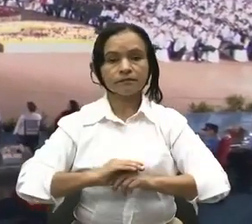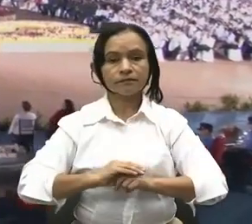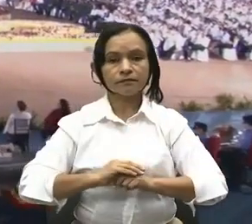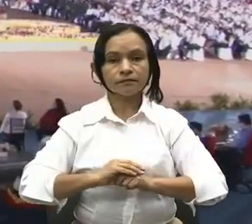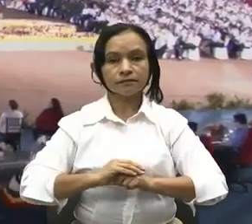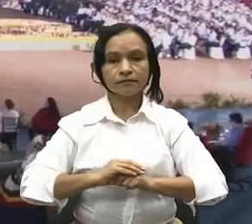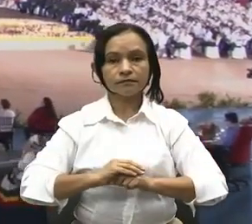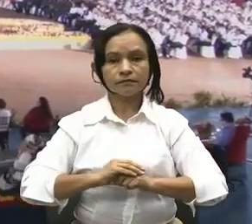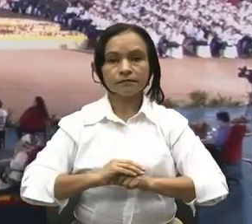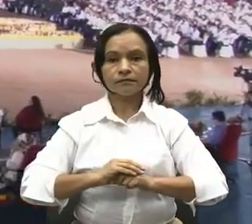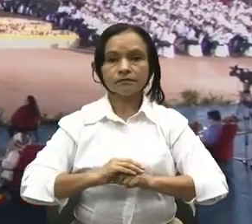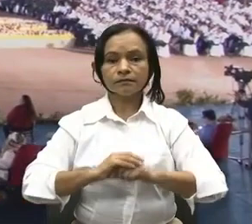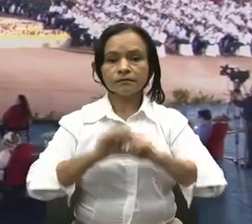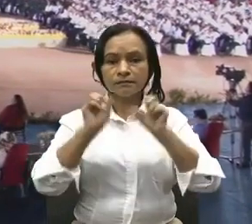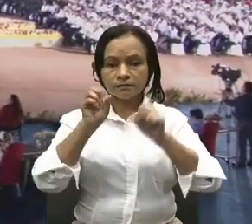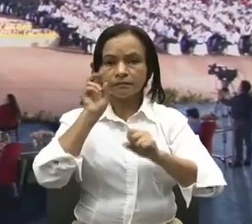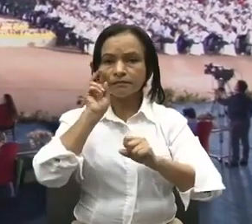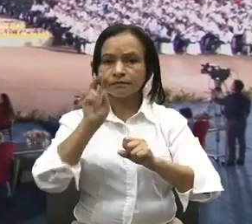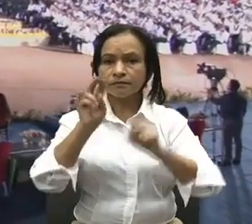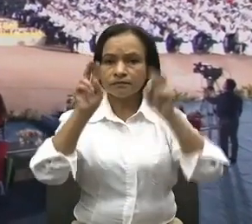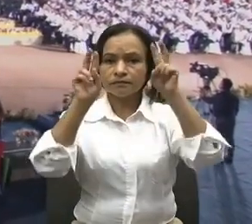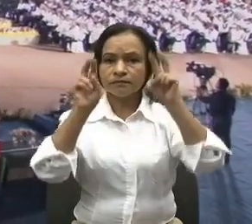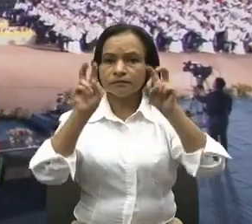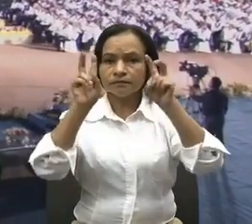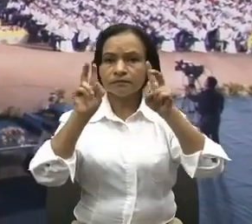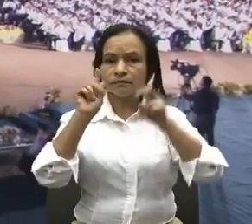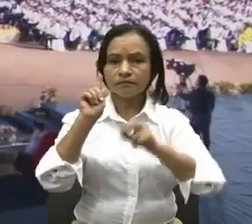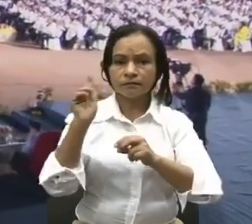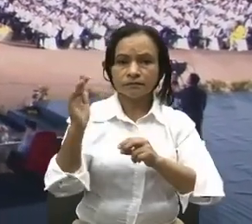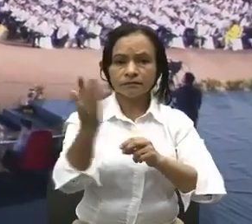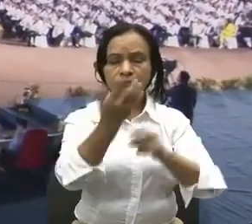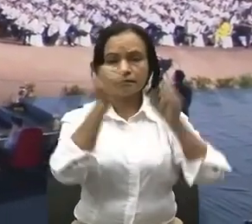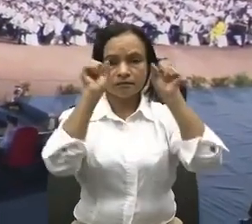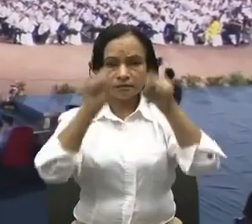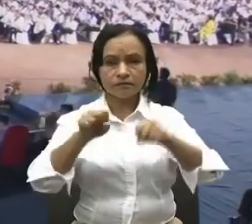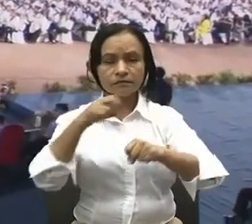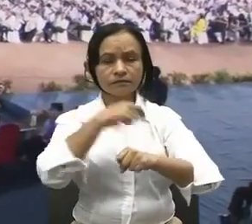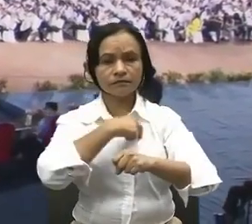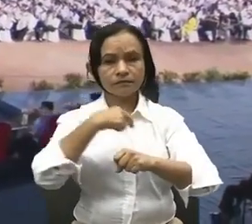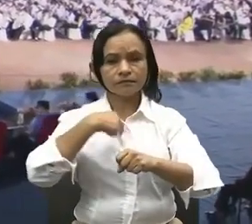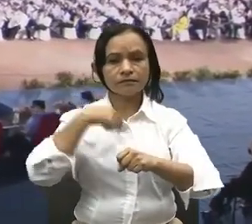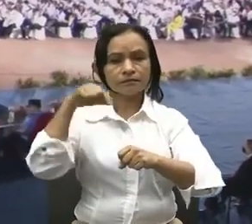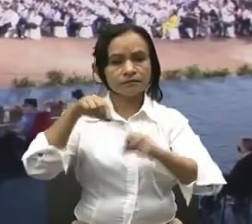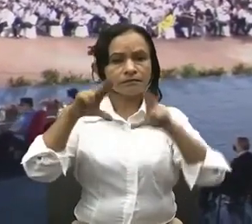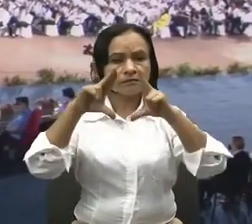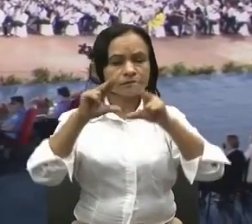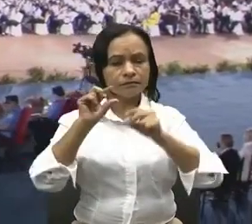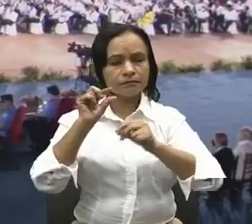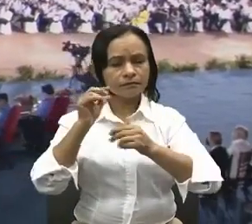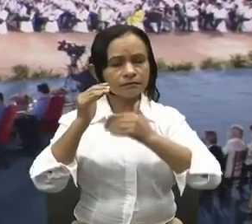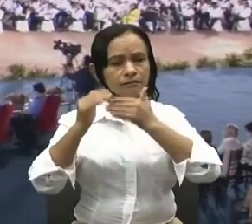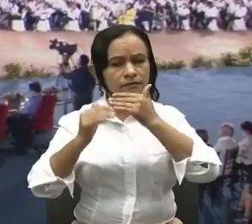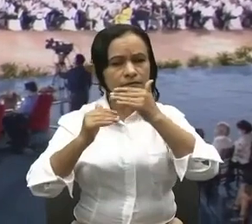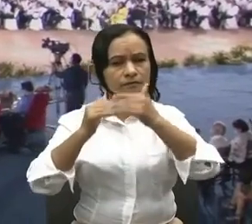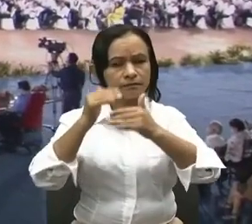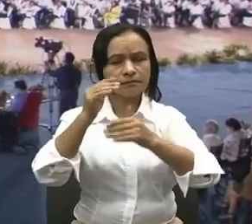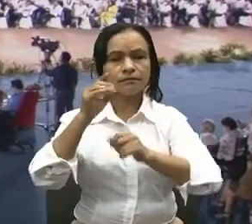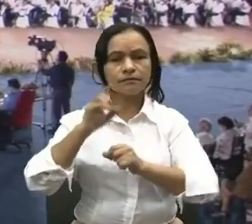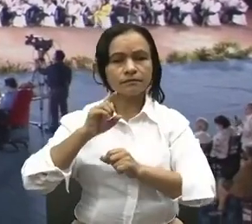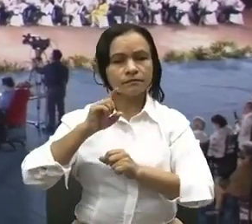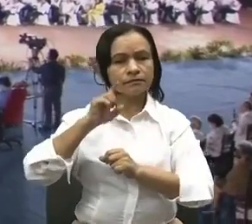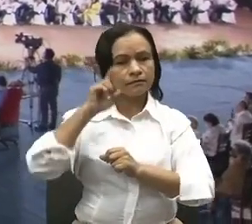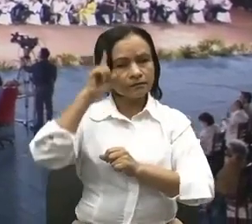y que tienen que ver con todas las capacidades que tenemos instaladas aquí, que poco a poco hemos venido